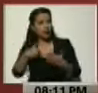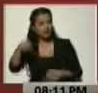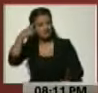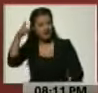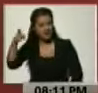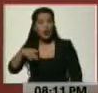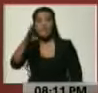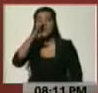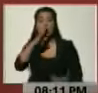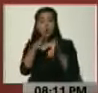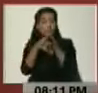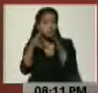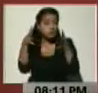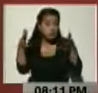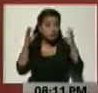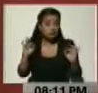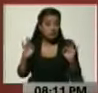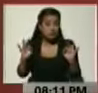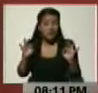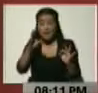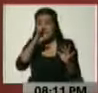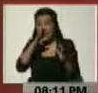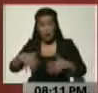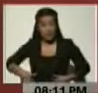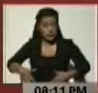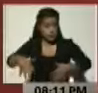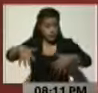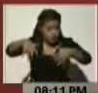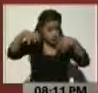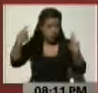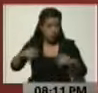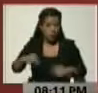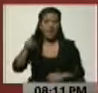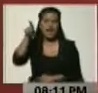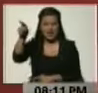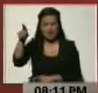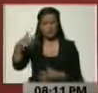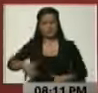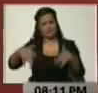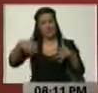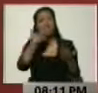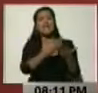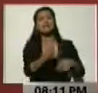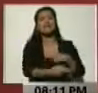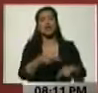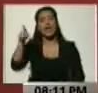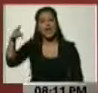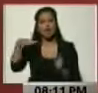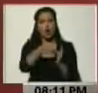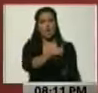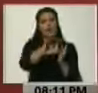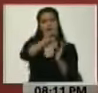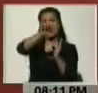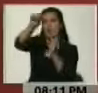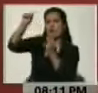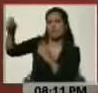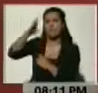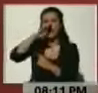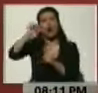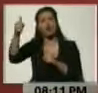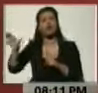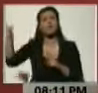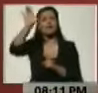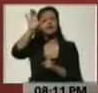grande, muy grande. Esos que se han hecho ricos aquí en la Revolución Bolivariana. Han comprado bancos en otras partes del mundo con la plata de los